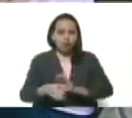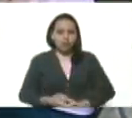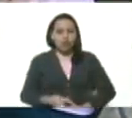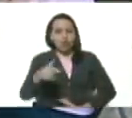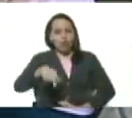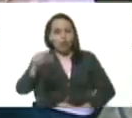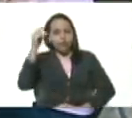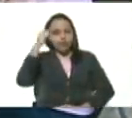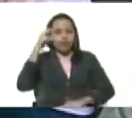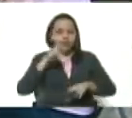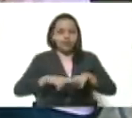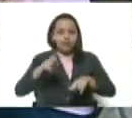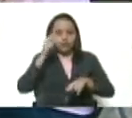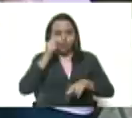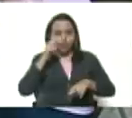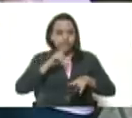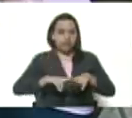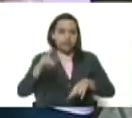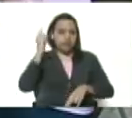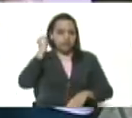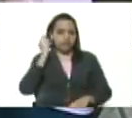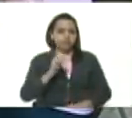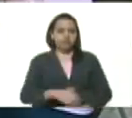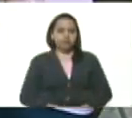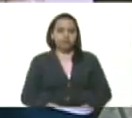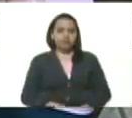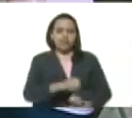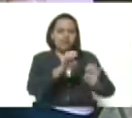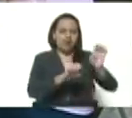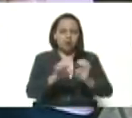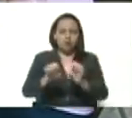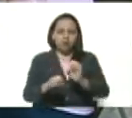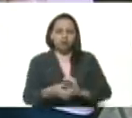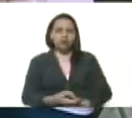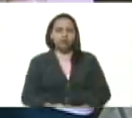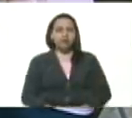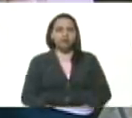del niño y de la niña, evaluando.